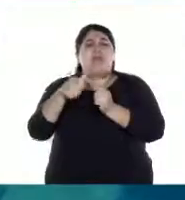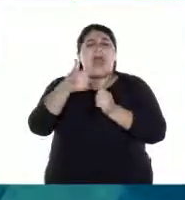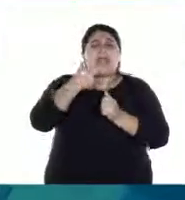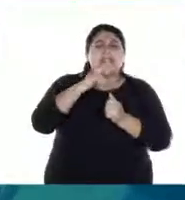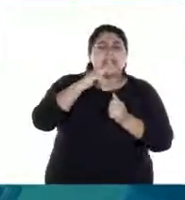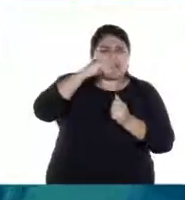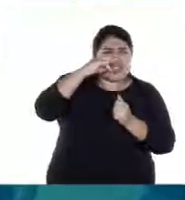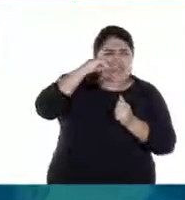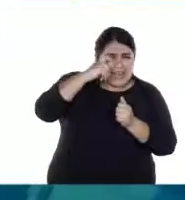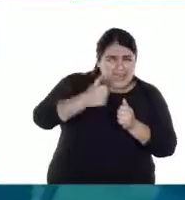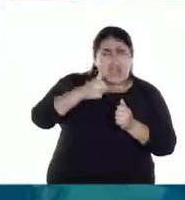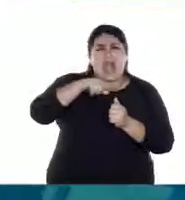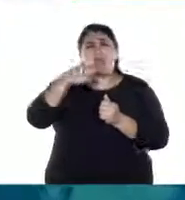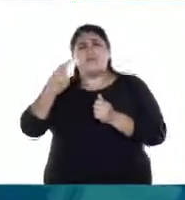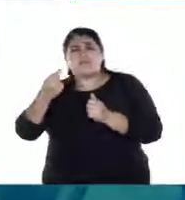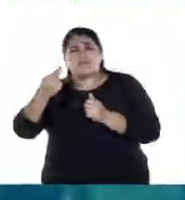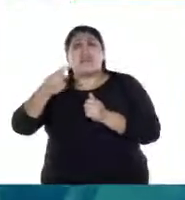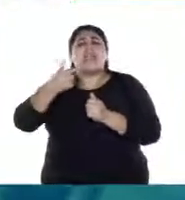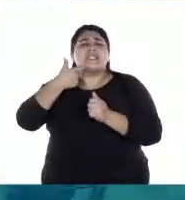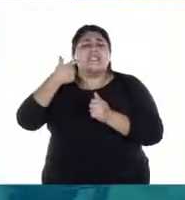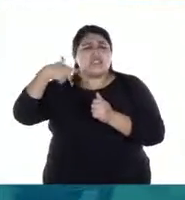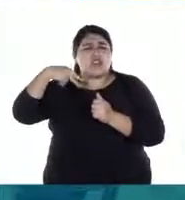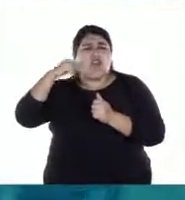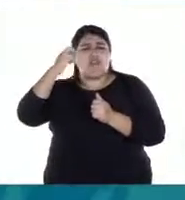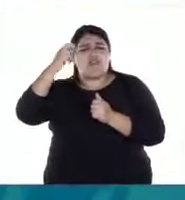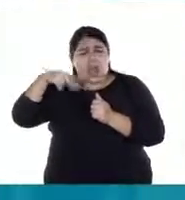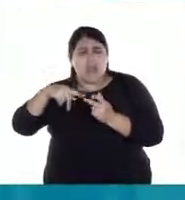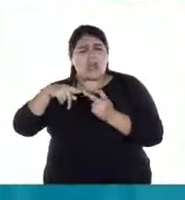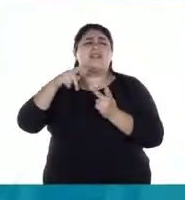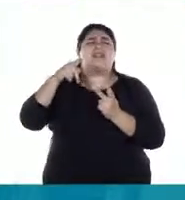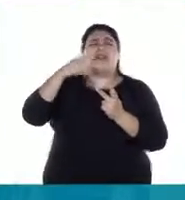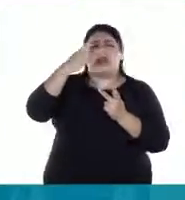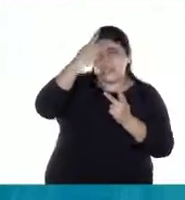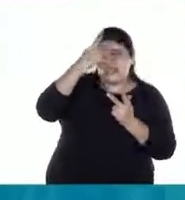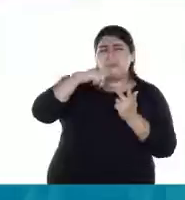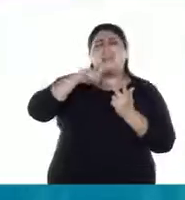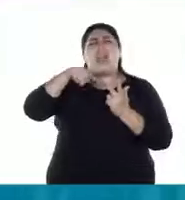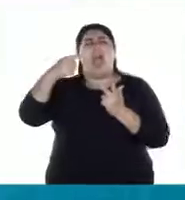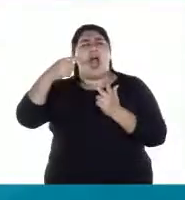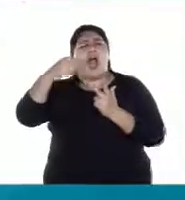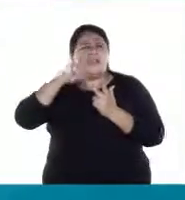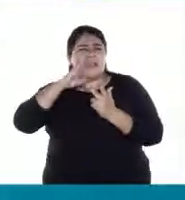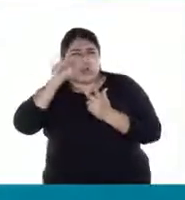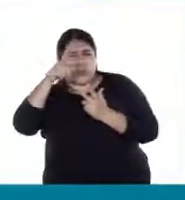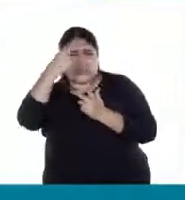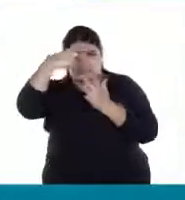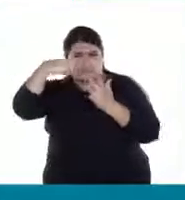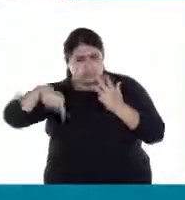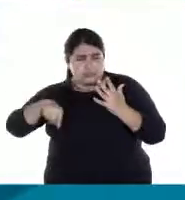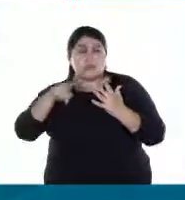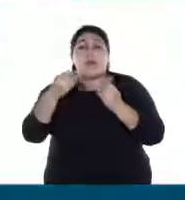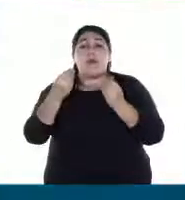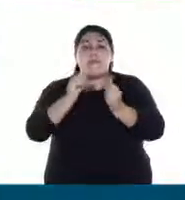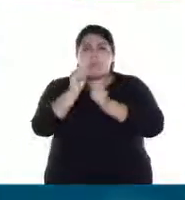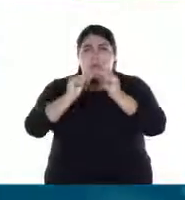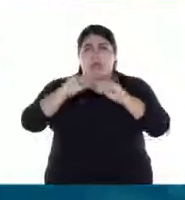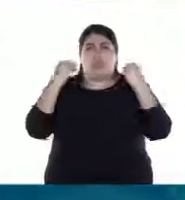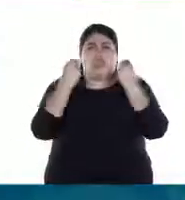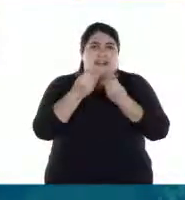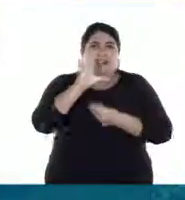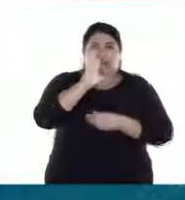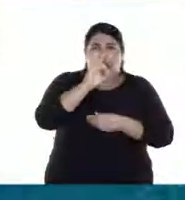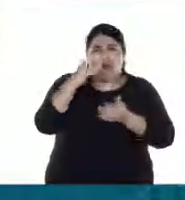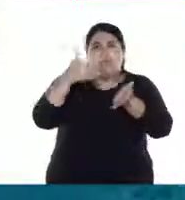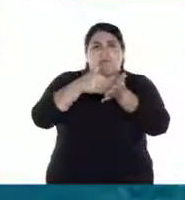AstraZeneca, la Sinopharm, la Sputnik, la Covishield, la Moderna, por la provisión de 50 millones de dosis, por